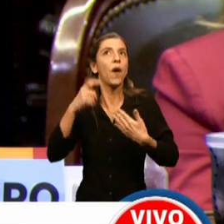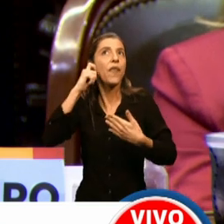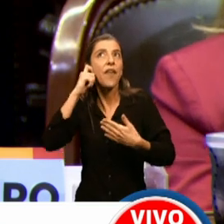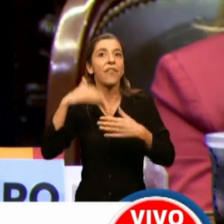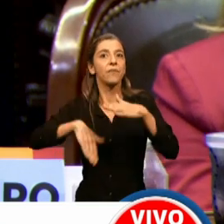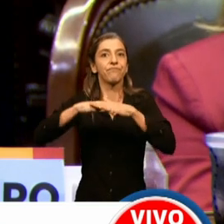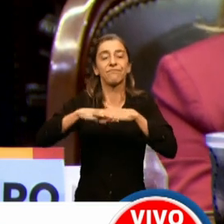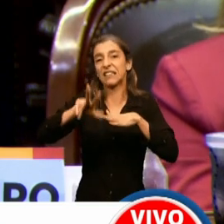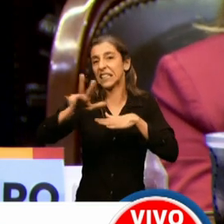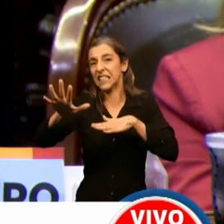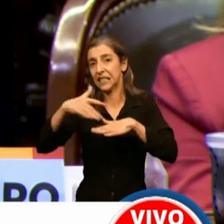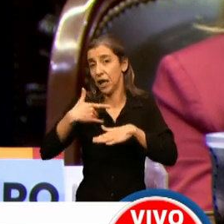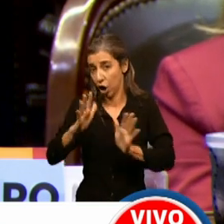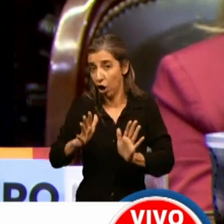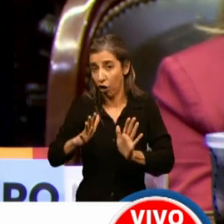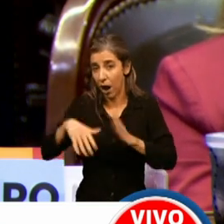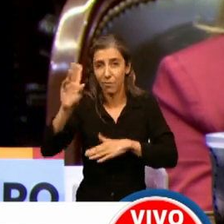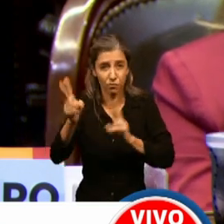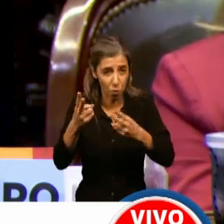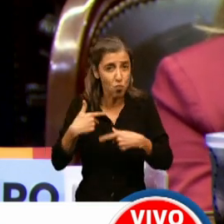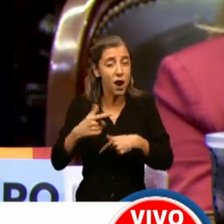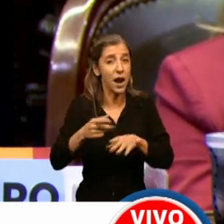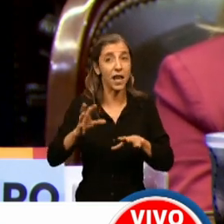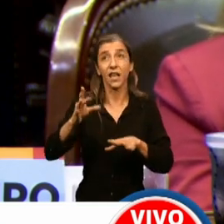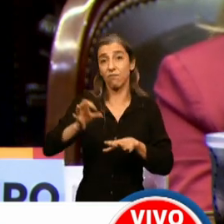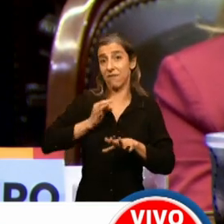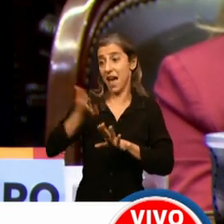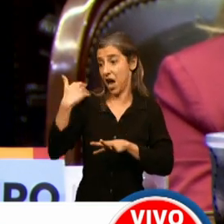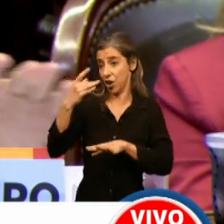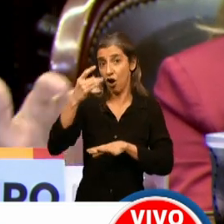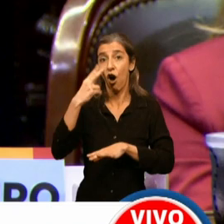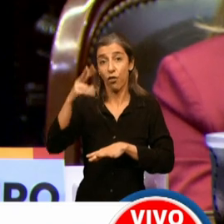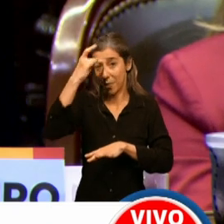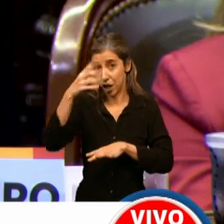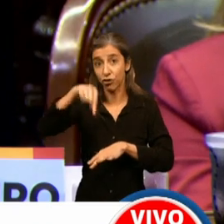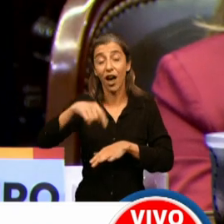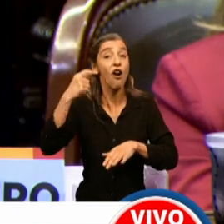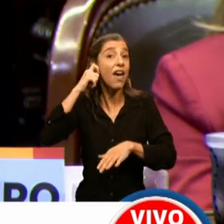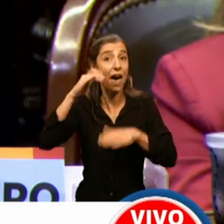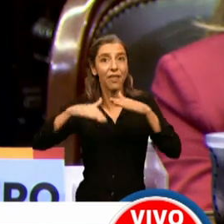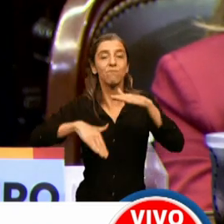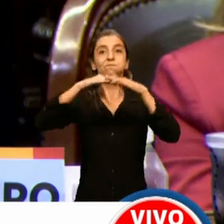muchísimos años 2012 no pasaron muchísimos años saben cuánto es ahora 40